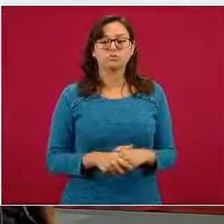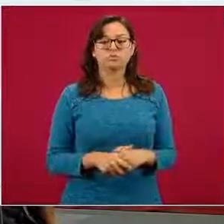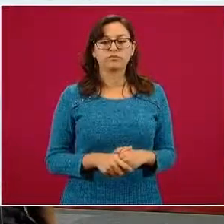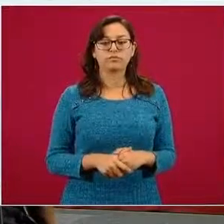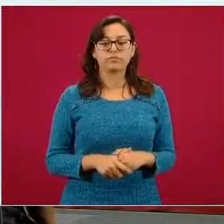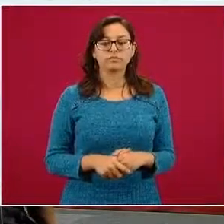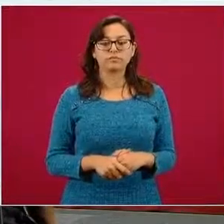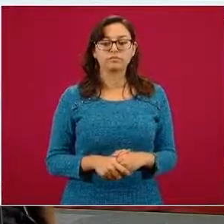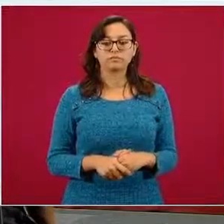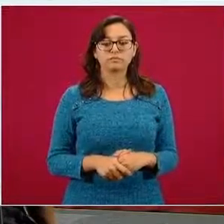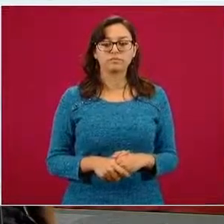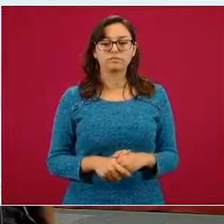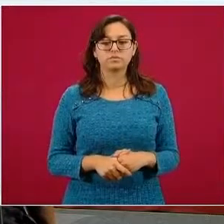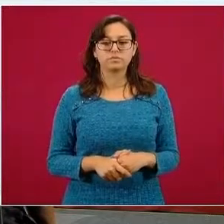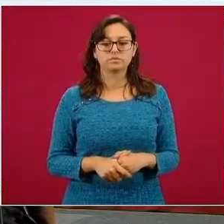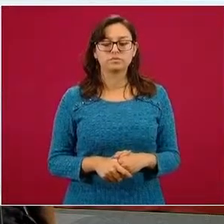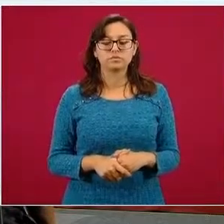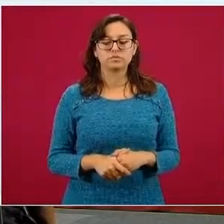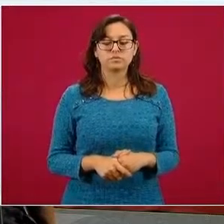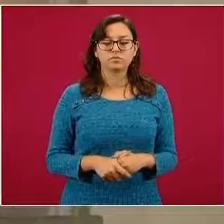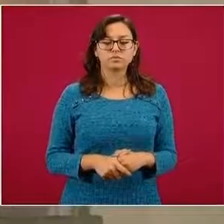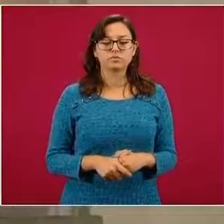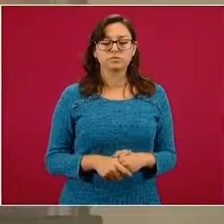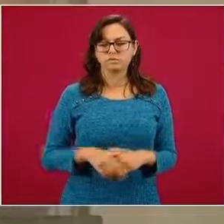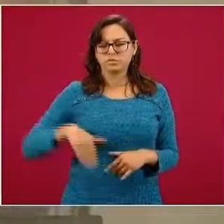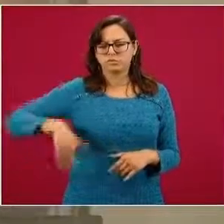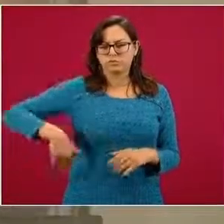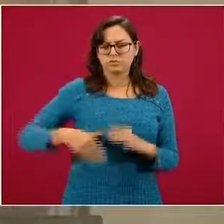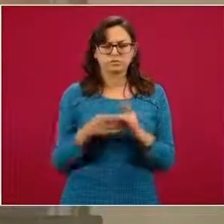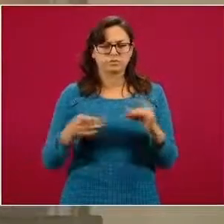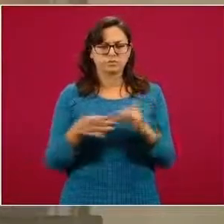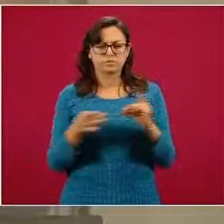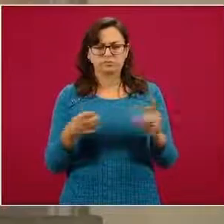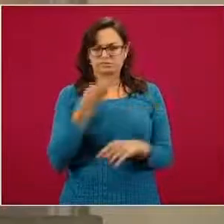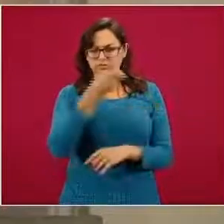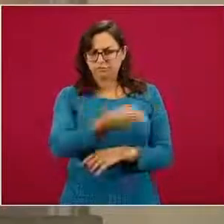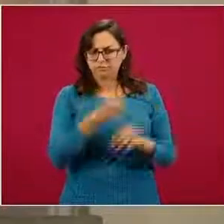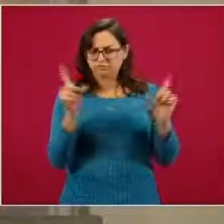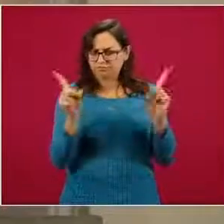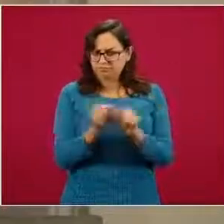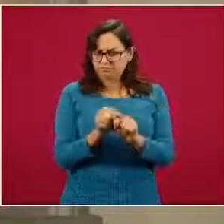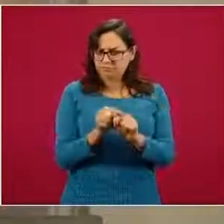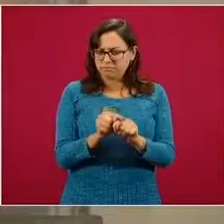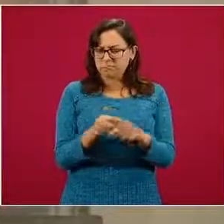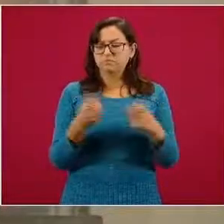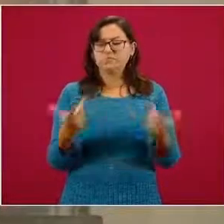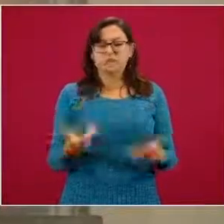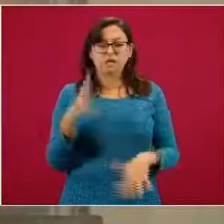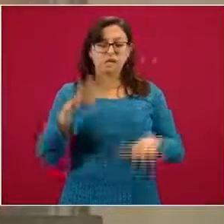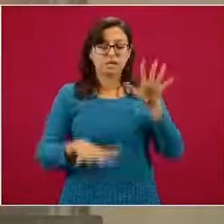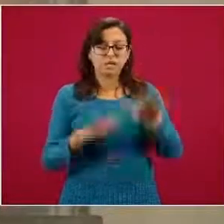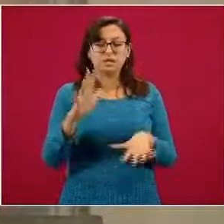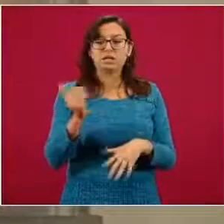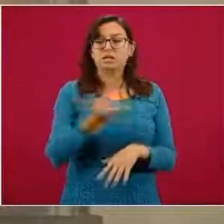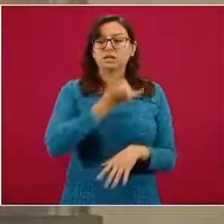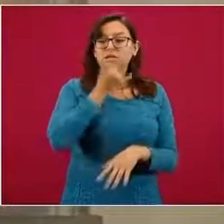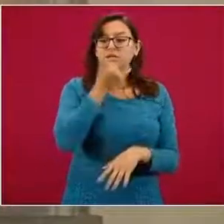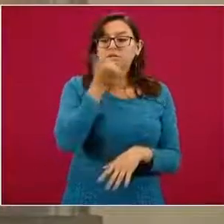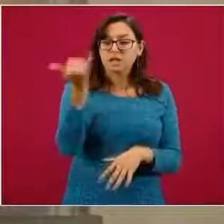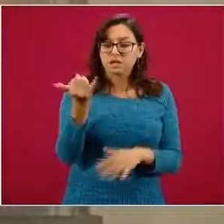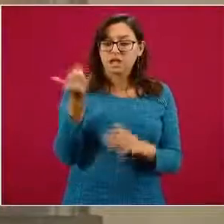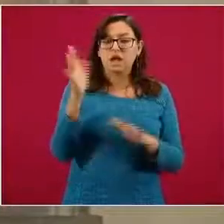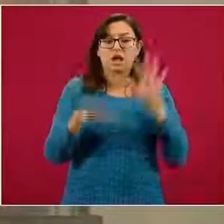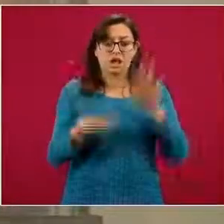un poco el resumen de lo que acabábamos de comentar. Hay errores que pueden ser también de tipo